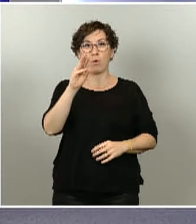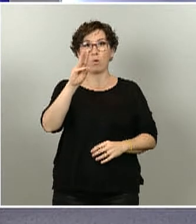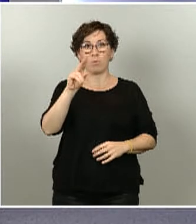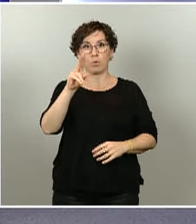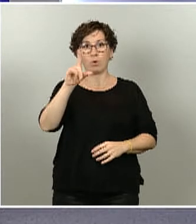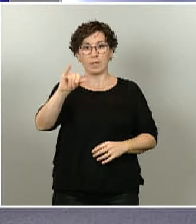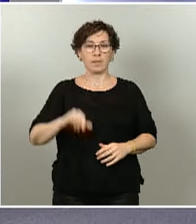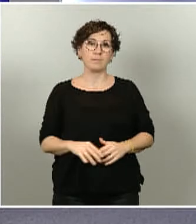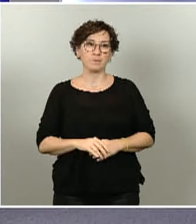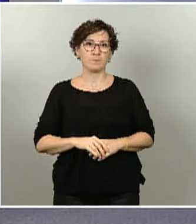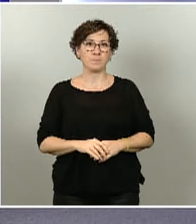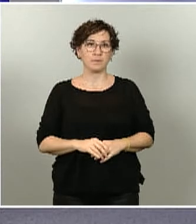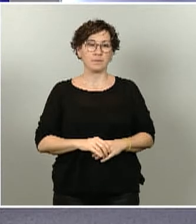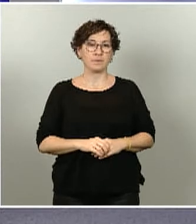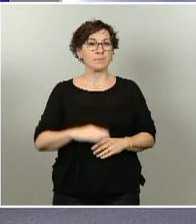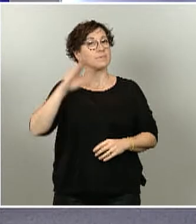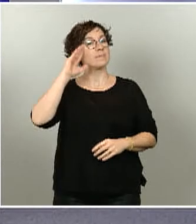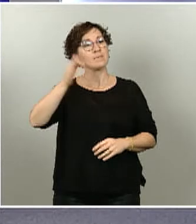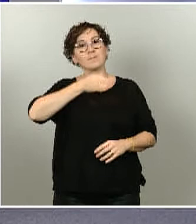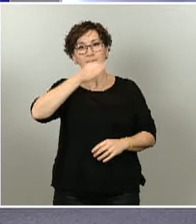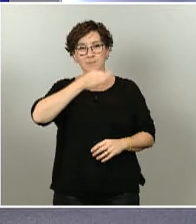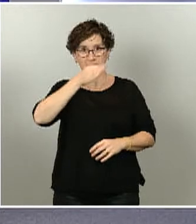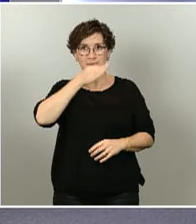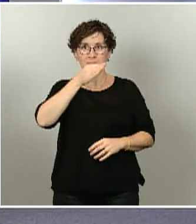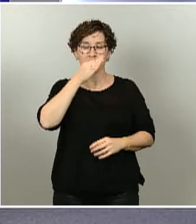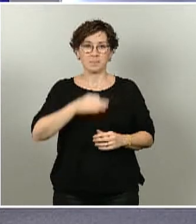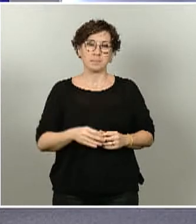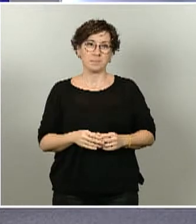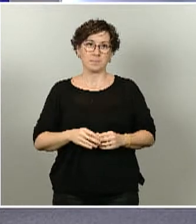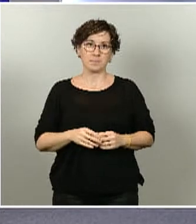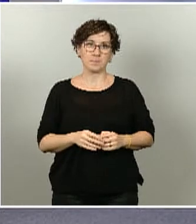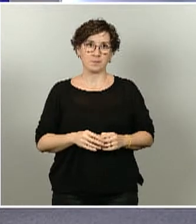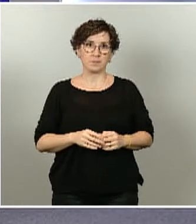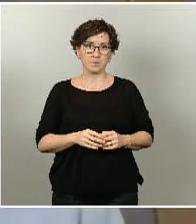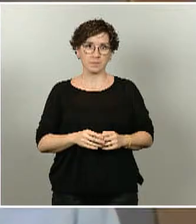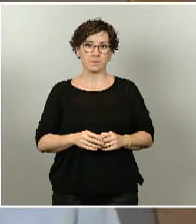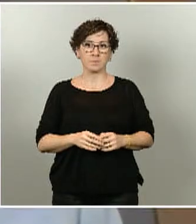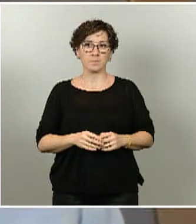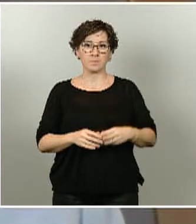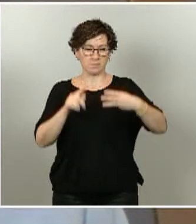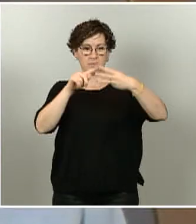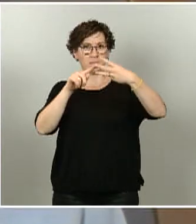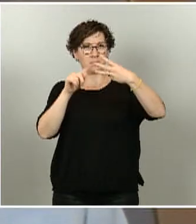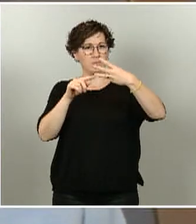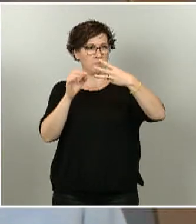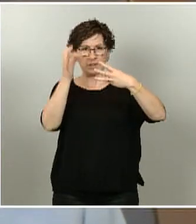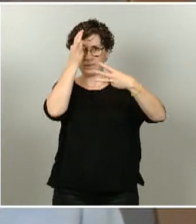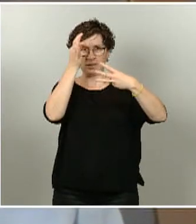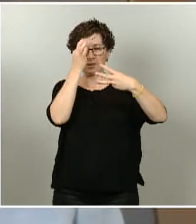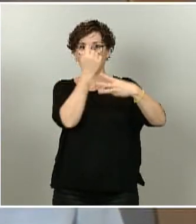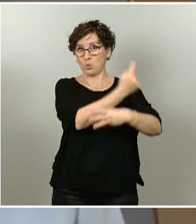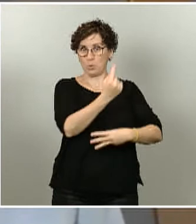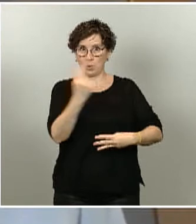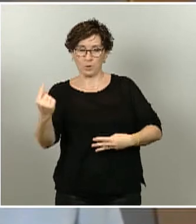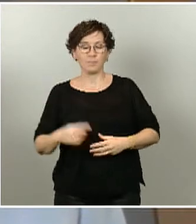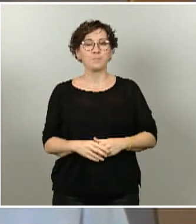Hola, ¿qué tal? Buenas tardes. Soy Jorge Sainz del diario Voz Populi. 3 preguntas muy concretas, una para cada ministro. A la